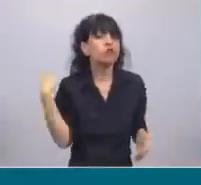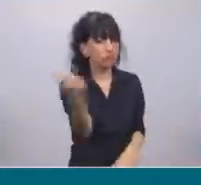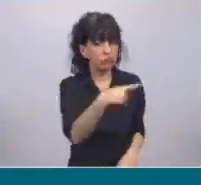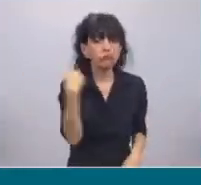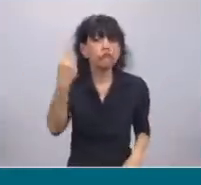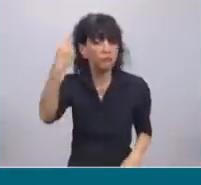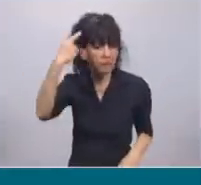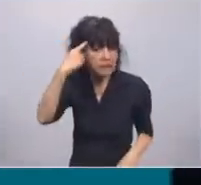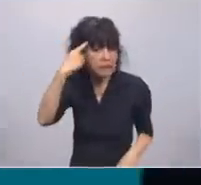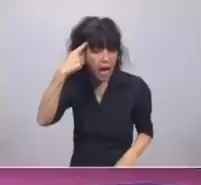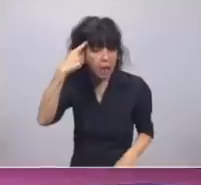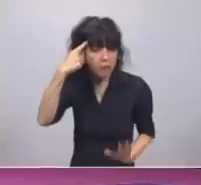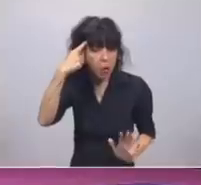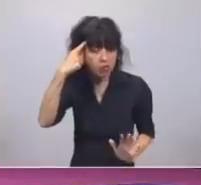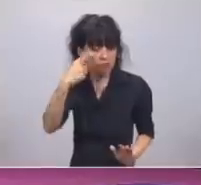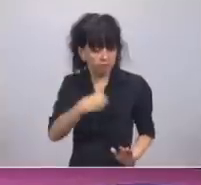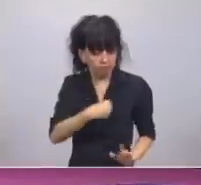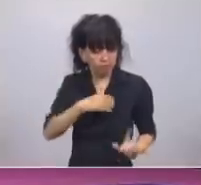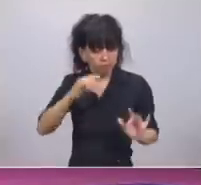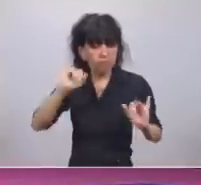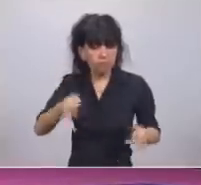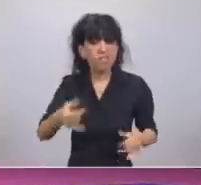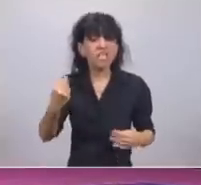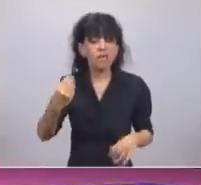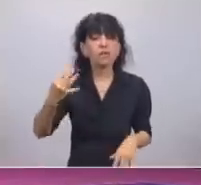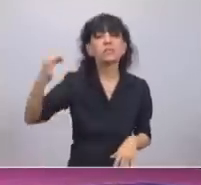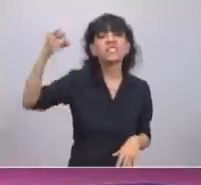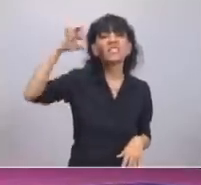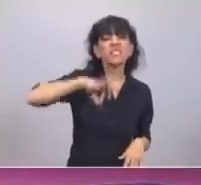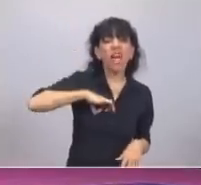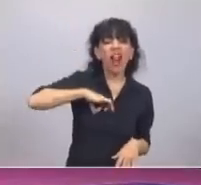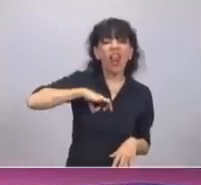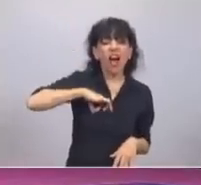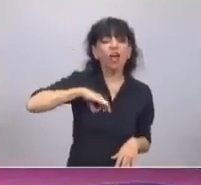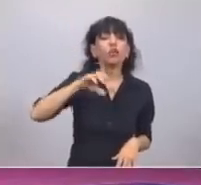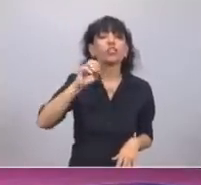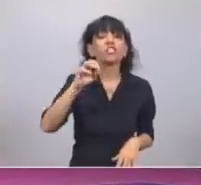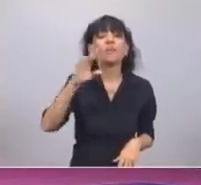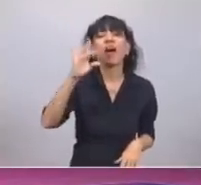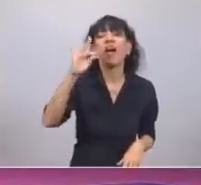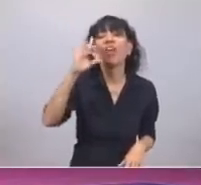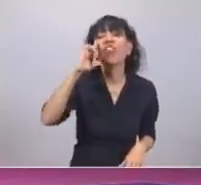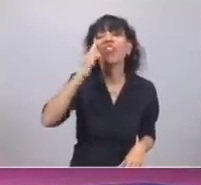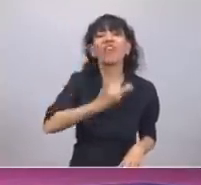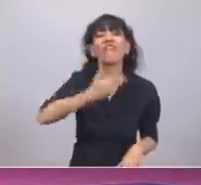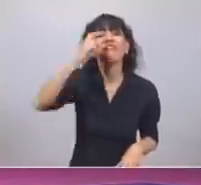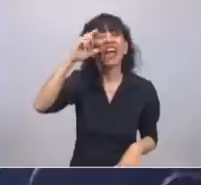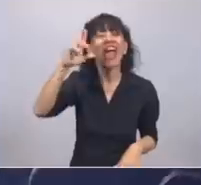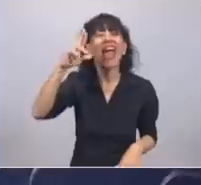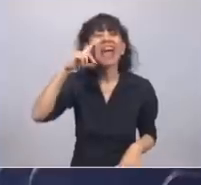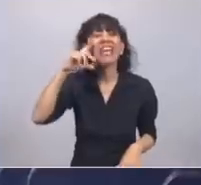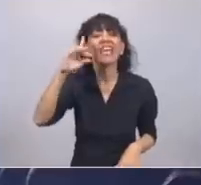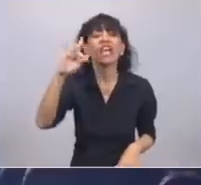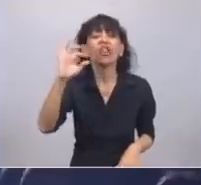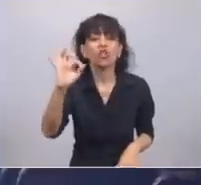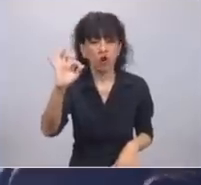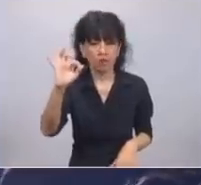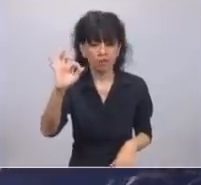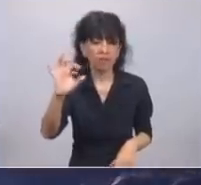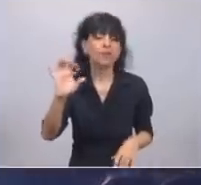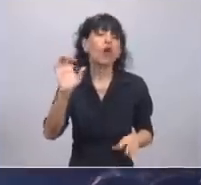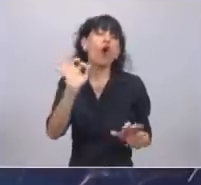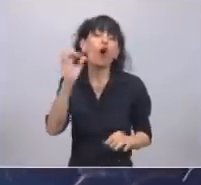creemos también en el salario diferido como una forma, o salario